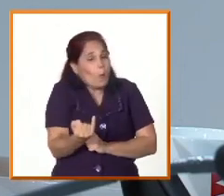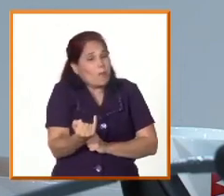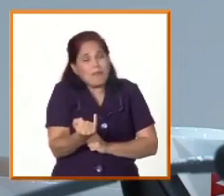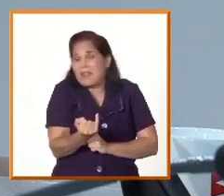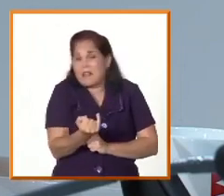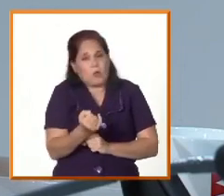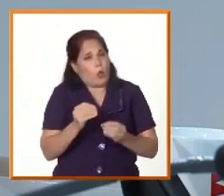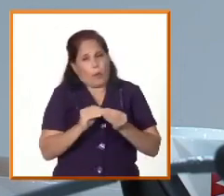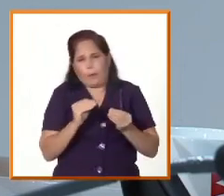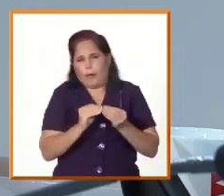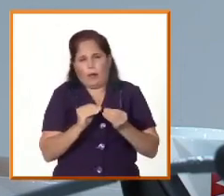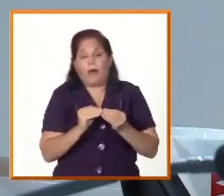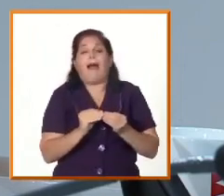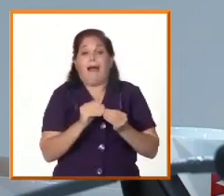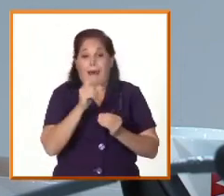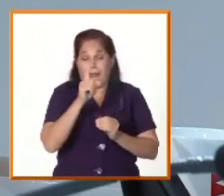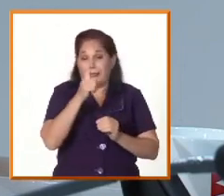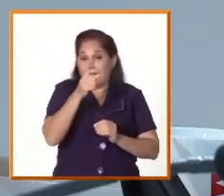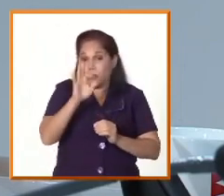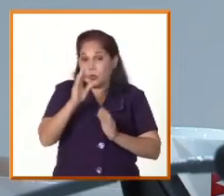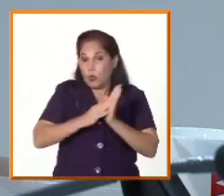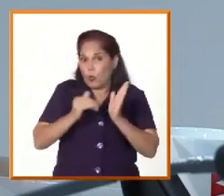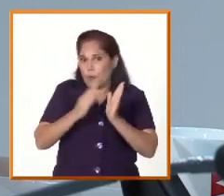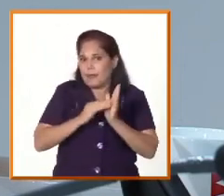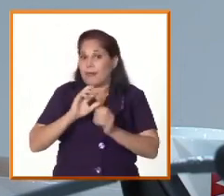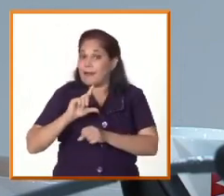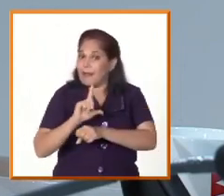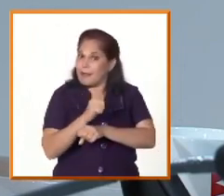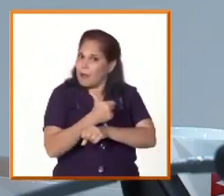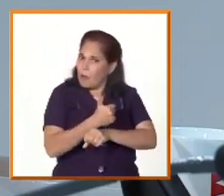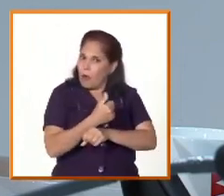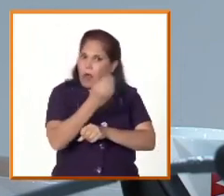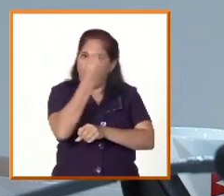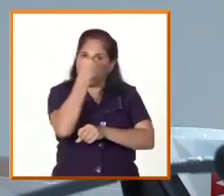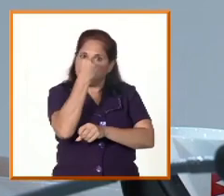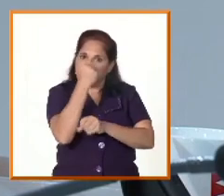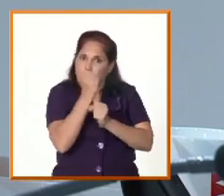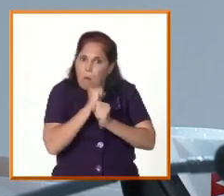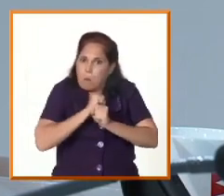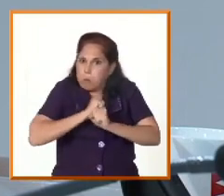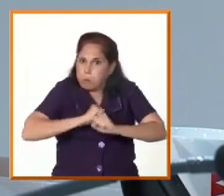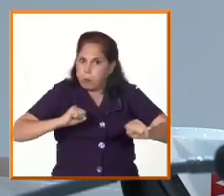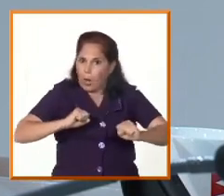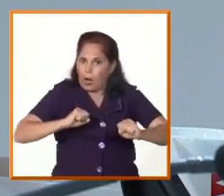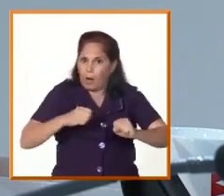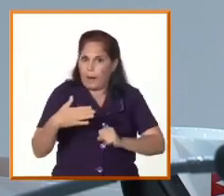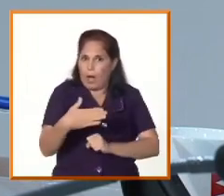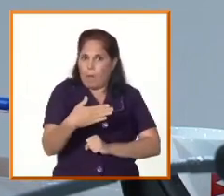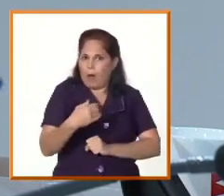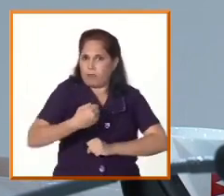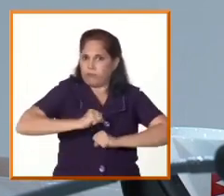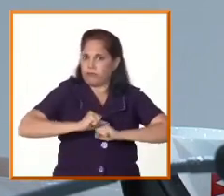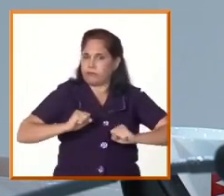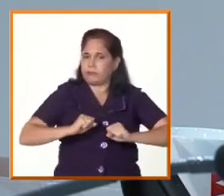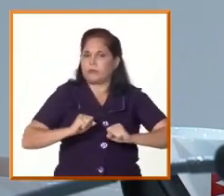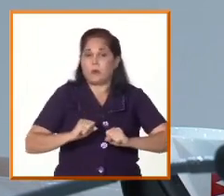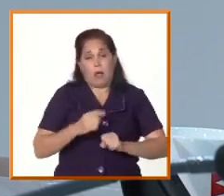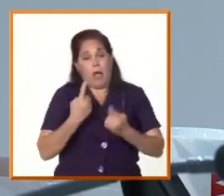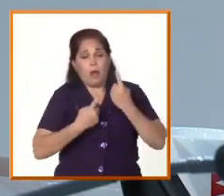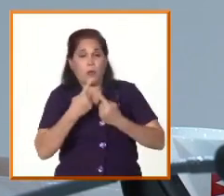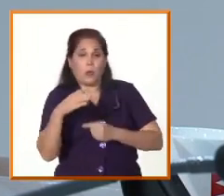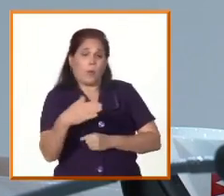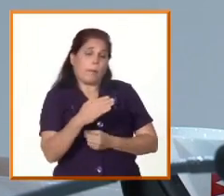18 meses Aproximadamente en el cultivo extensivo no hacían ejecutivo intensivo que solamente necesita de seis meses